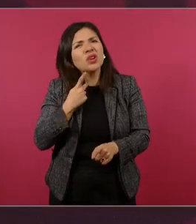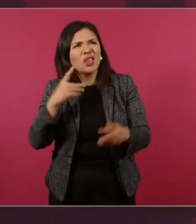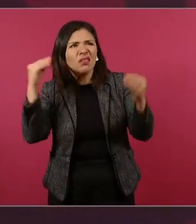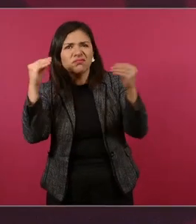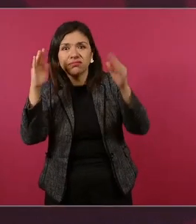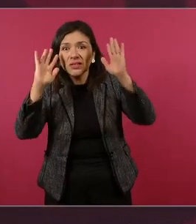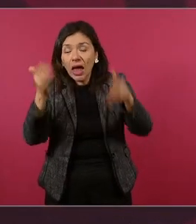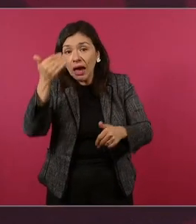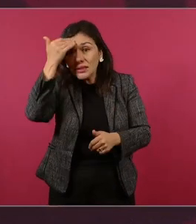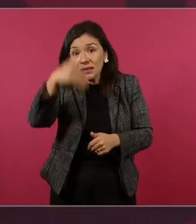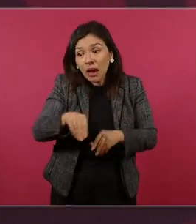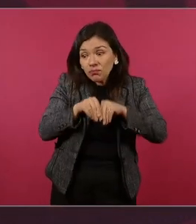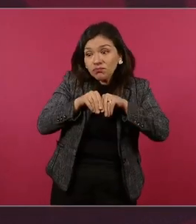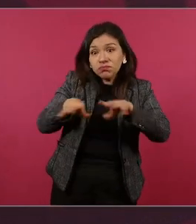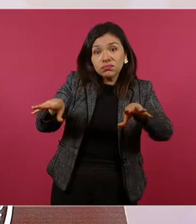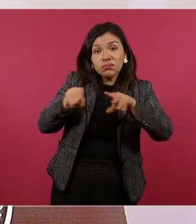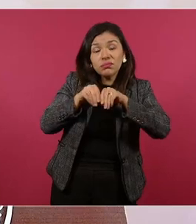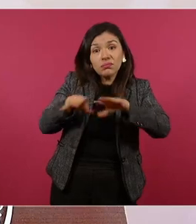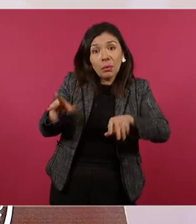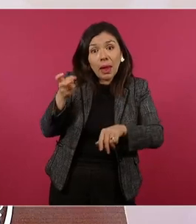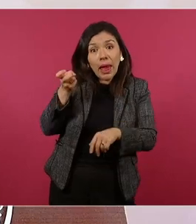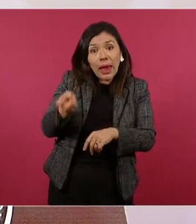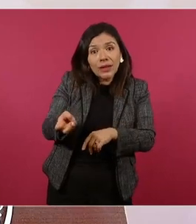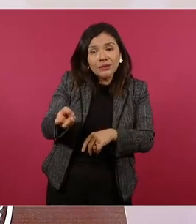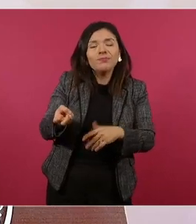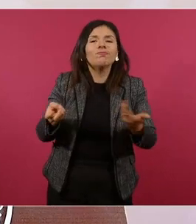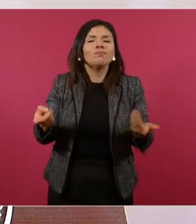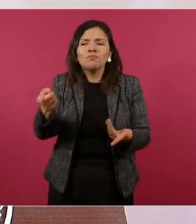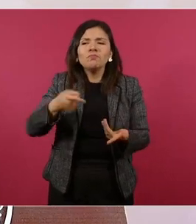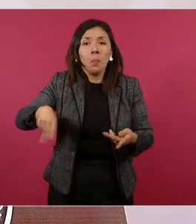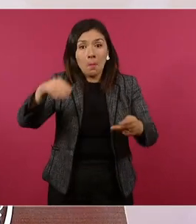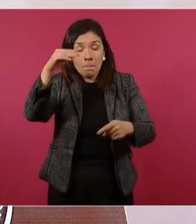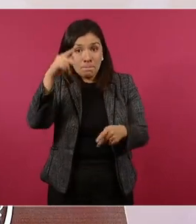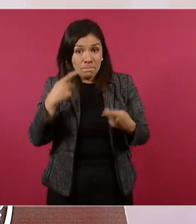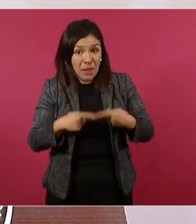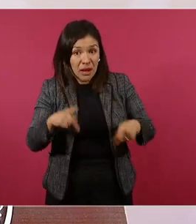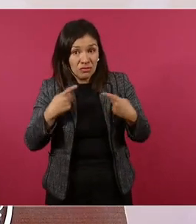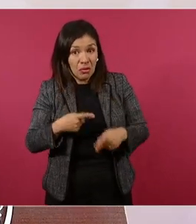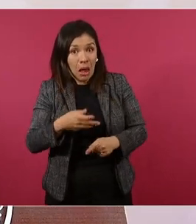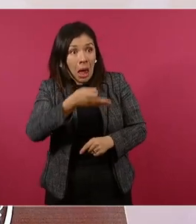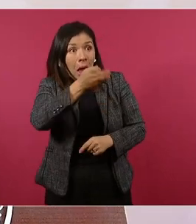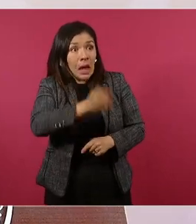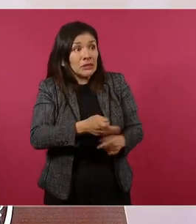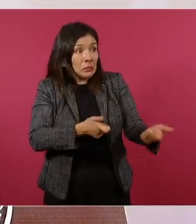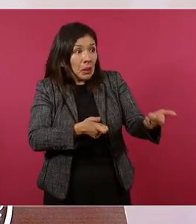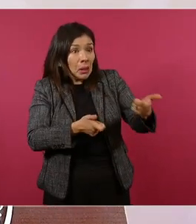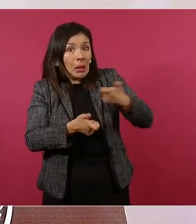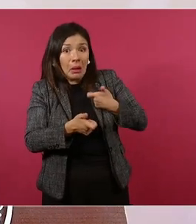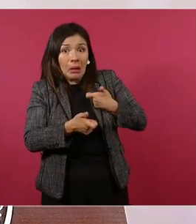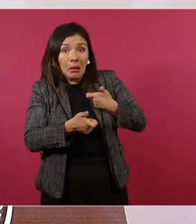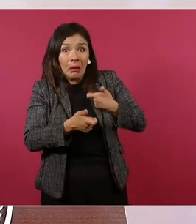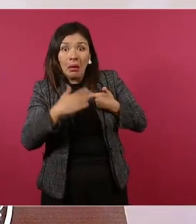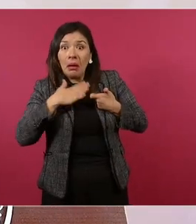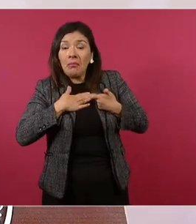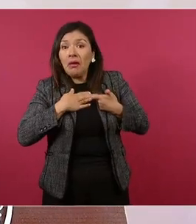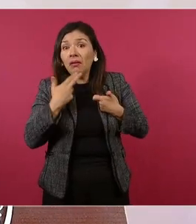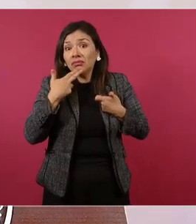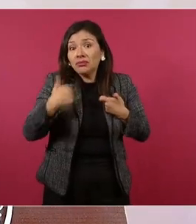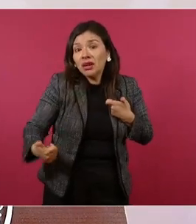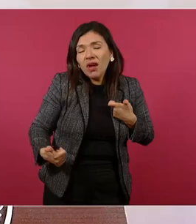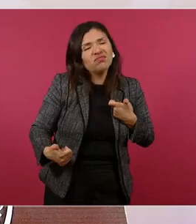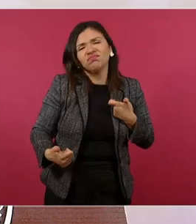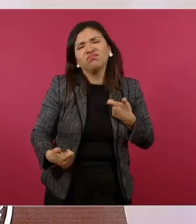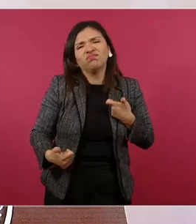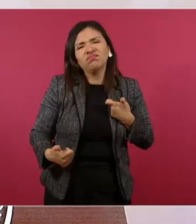politizado la gente no vende su dignidad